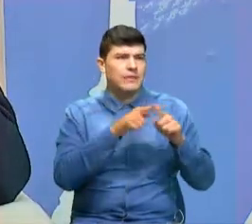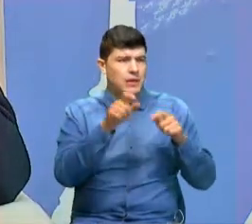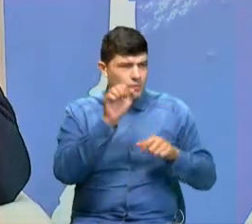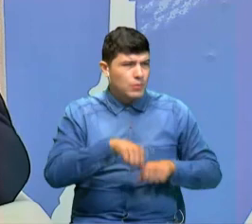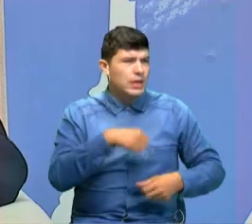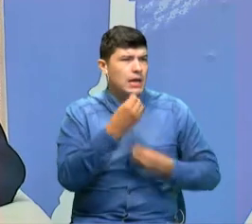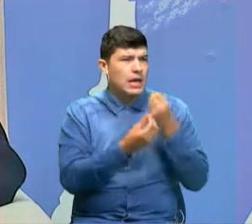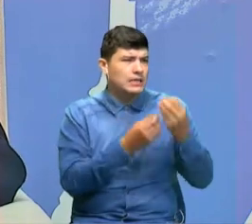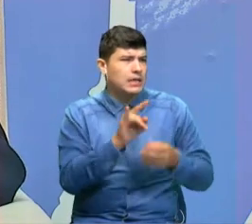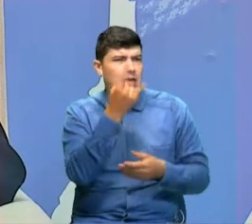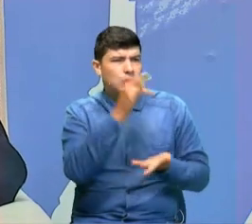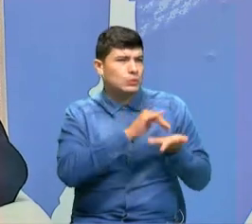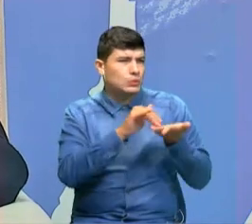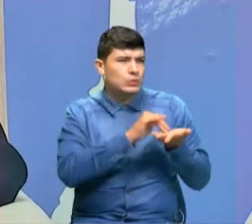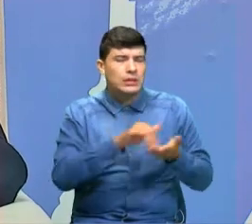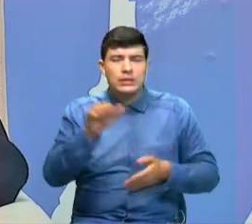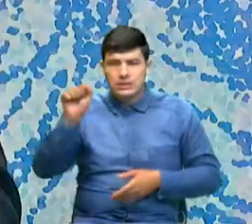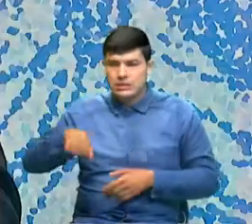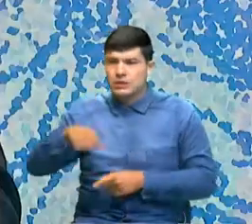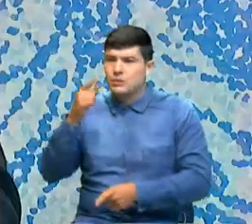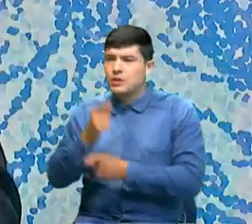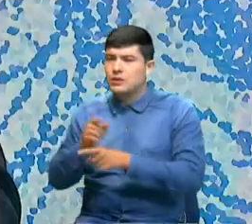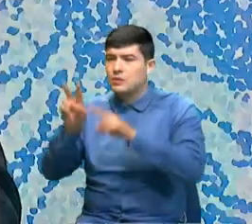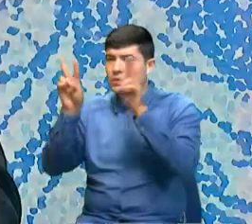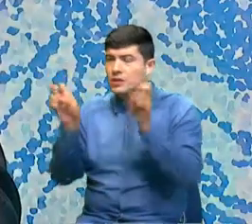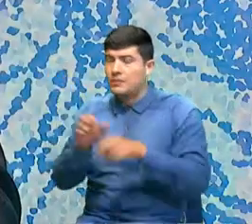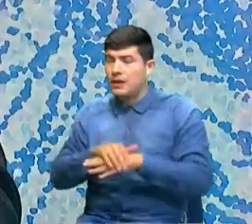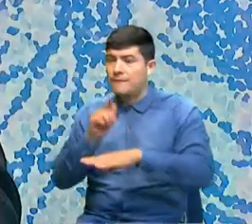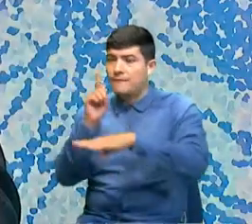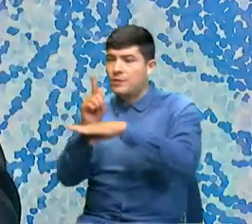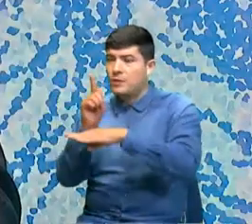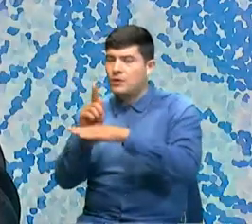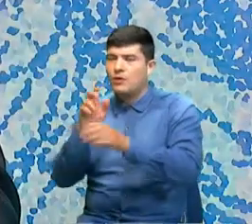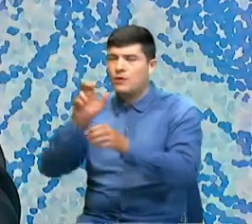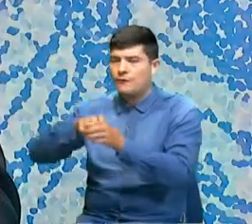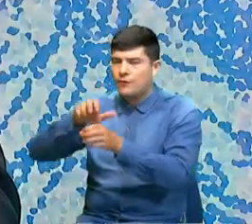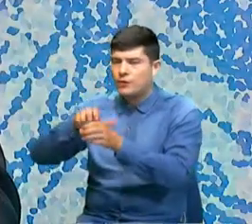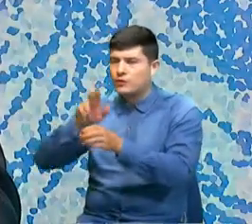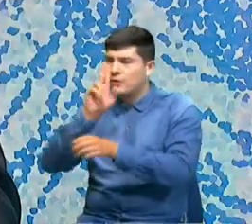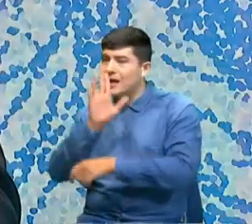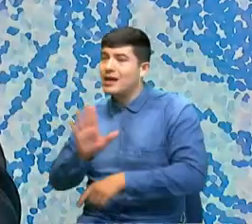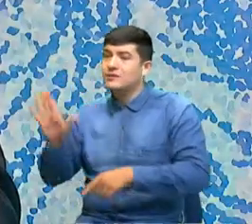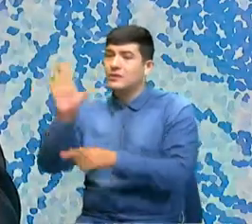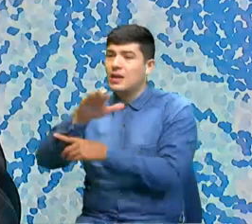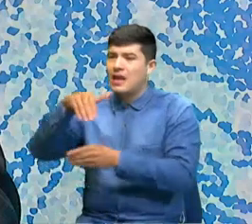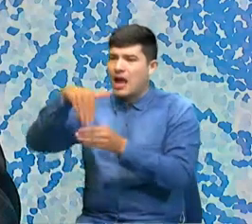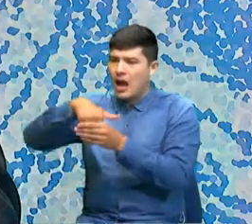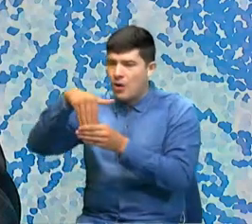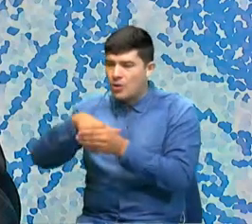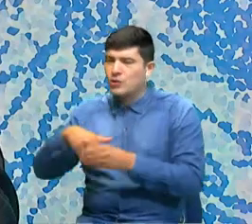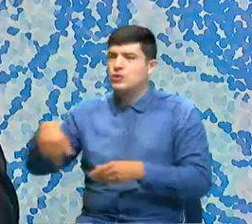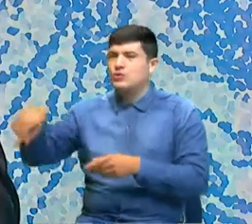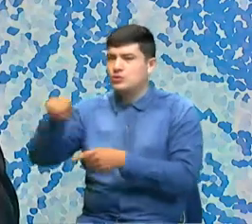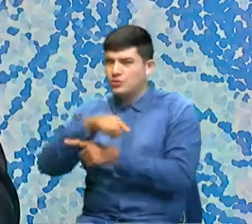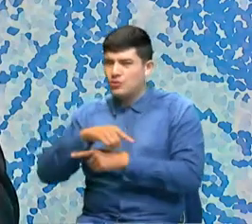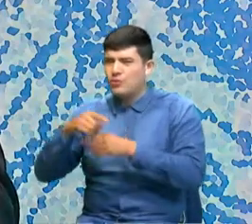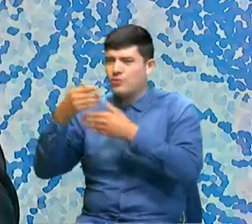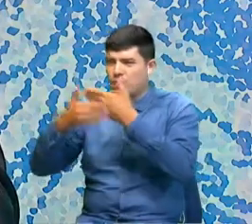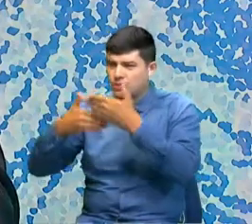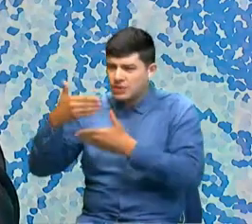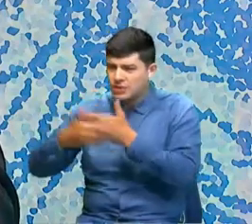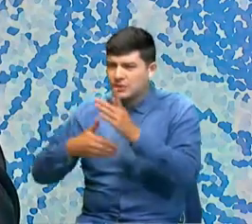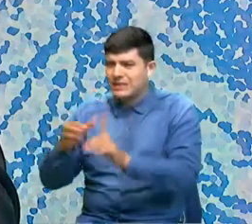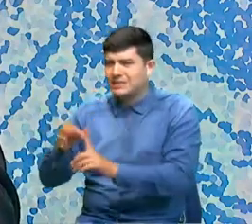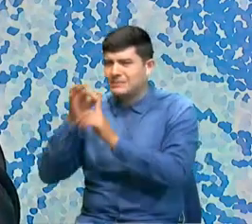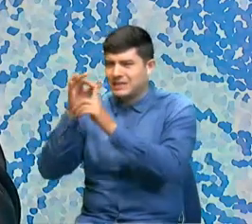hacer en este caso? Mira, hay una cuestión. Es que el Fondo Nacional del Ahorro tiene una estructura específica